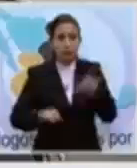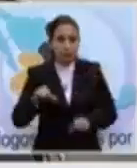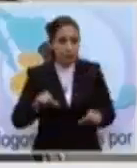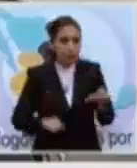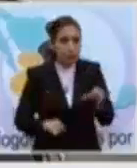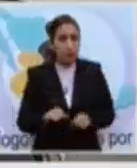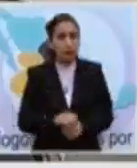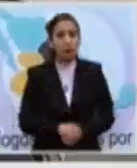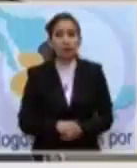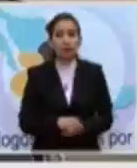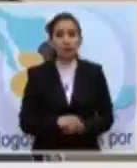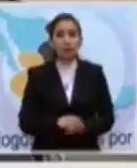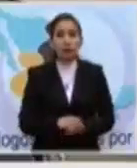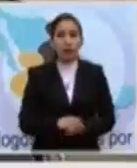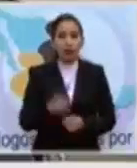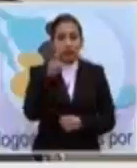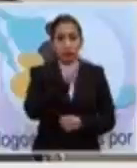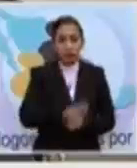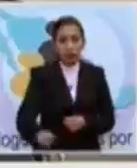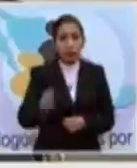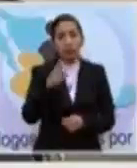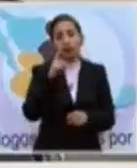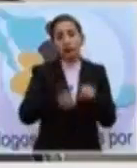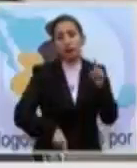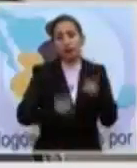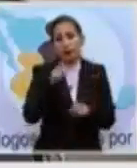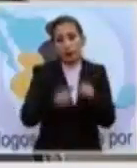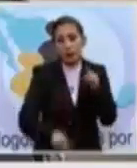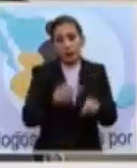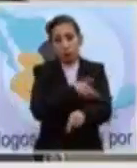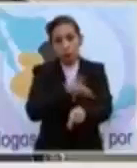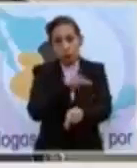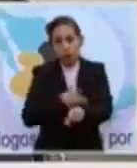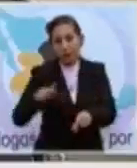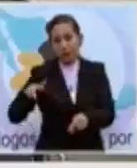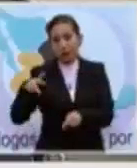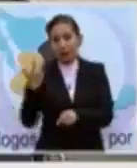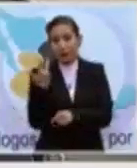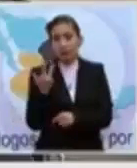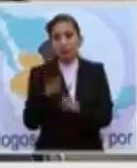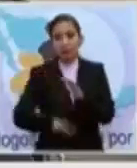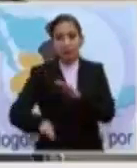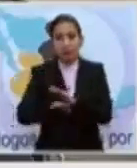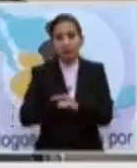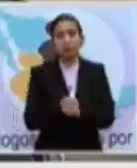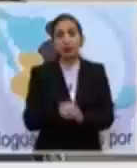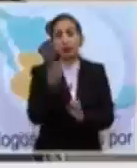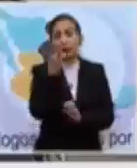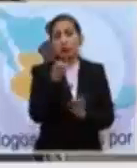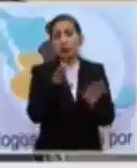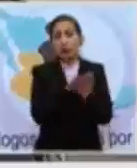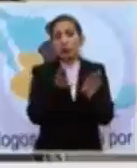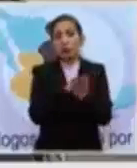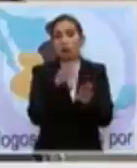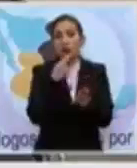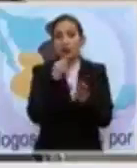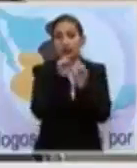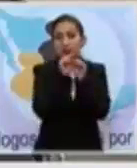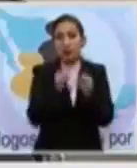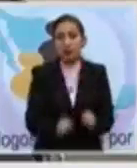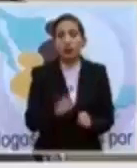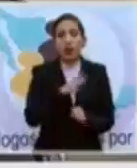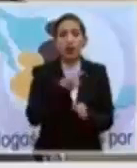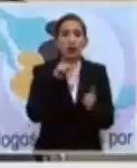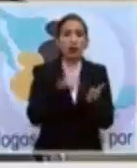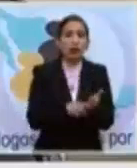resolutividad, 200 de mediana resolutividad y 13 de básica. Este es como funciona el sistema, porque hay lugares